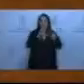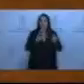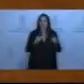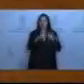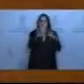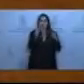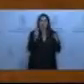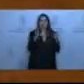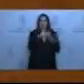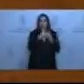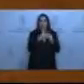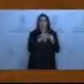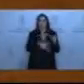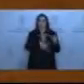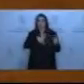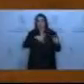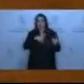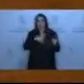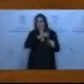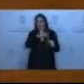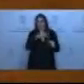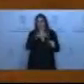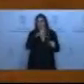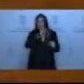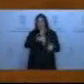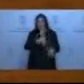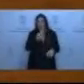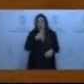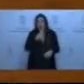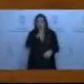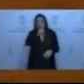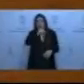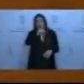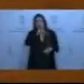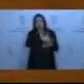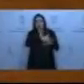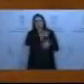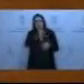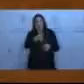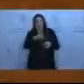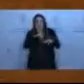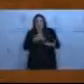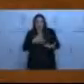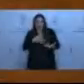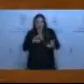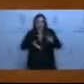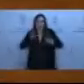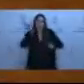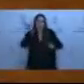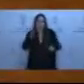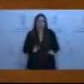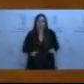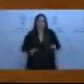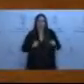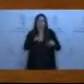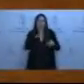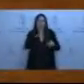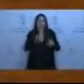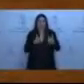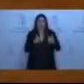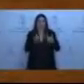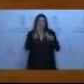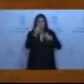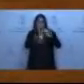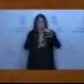global desfavorable con unas pérdidas de 32,9 millones de euros. Hoy, seguro que es más. Los gastos de explotación de ese sector público los cifra